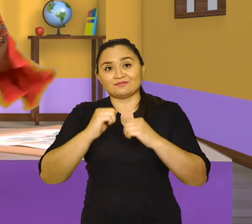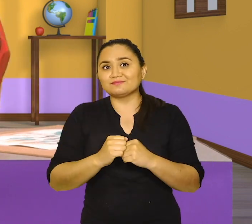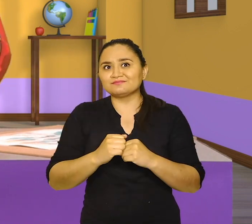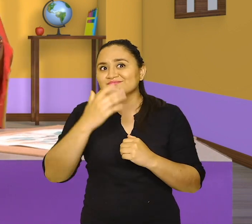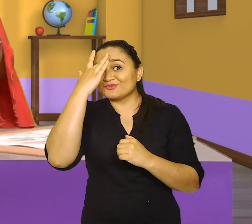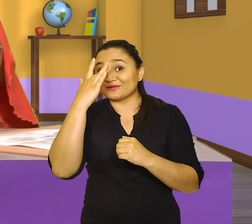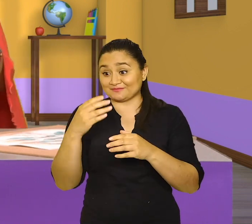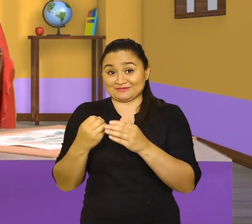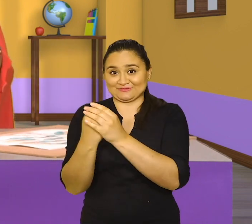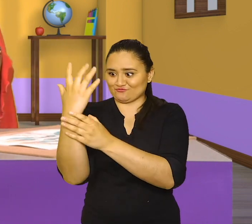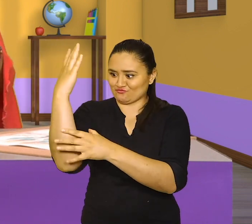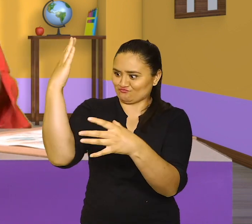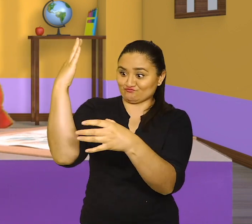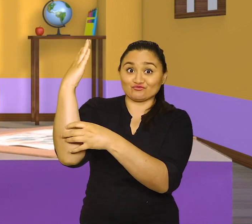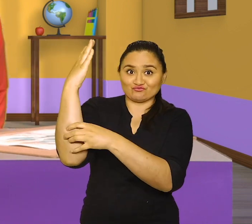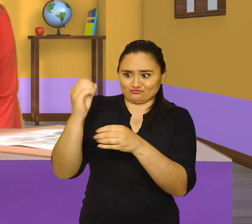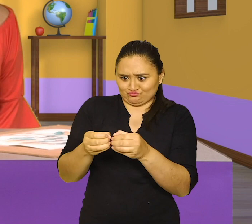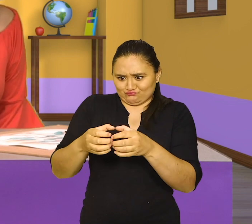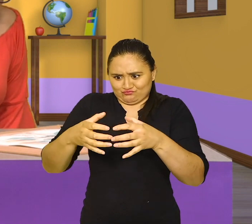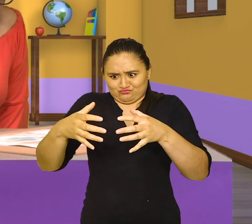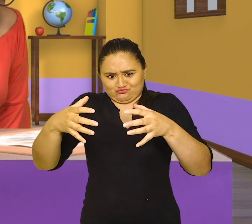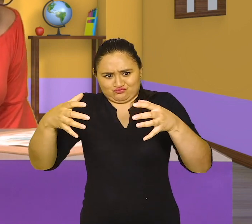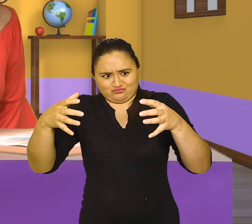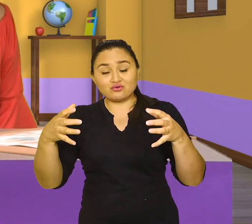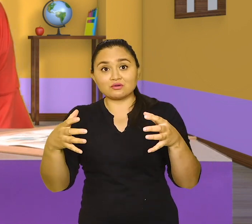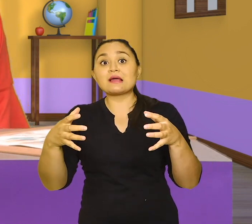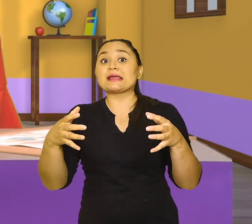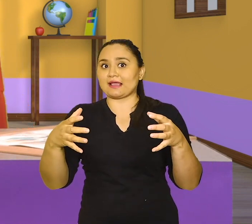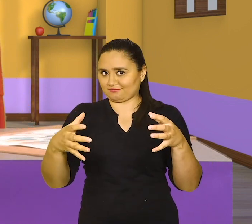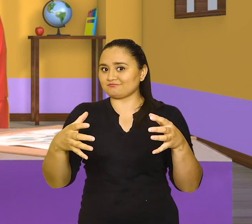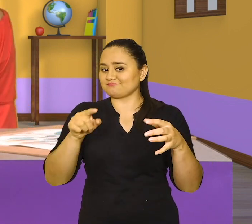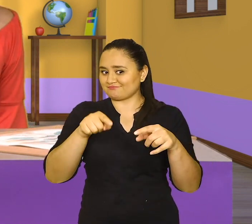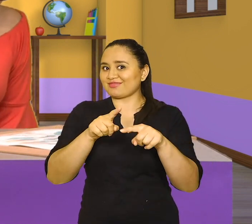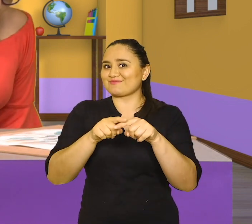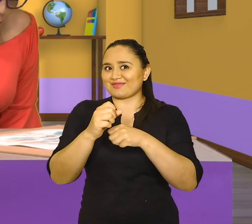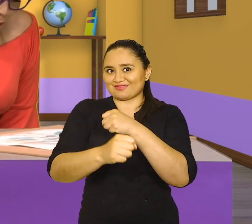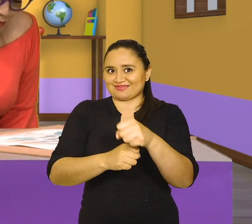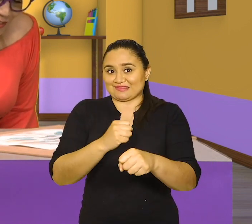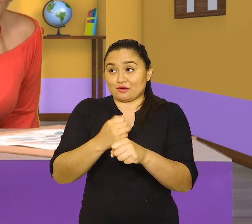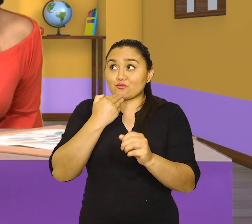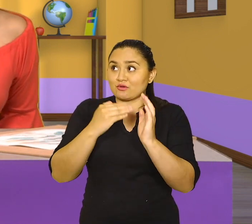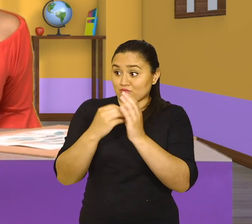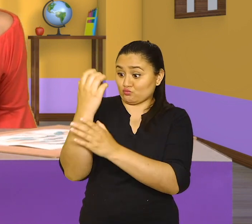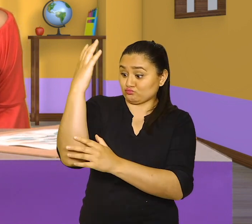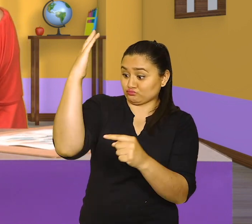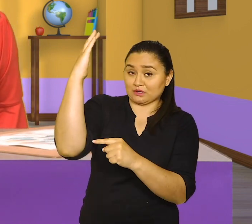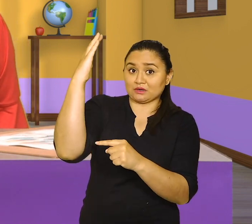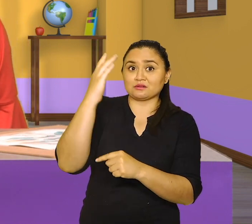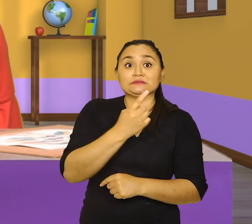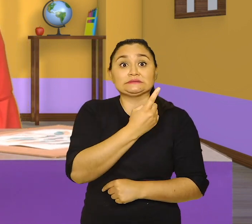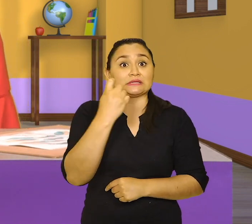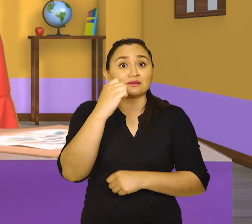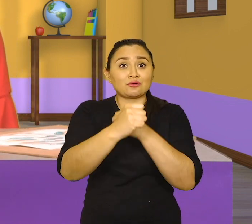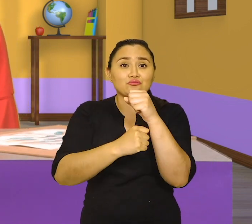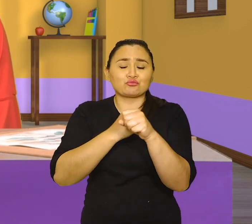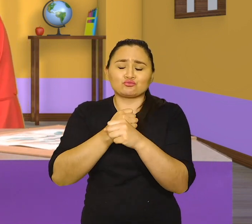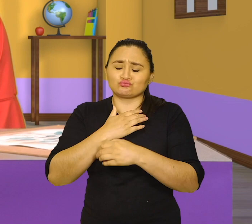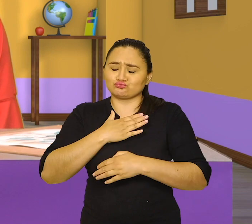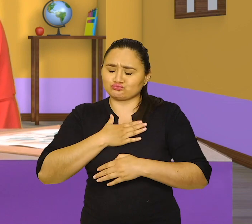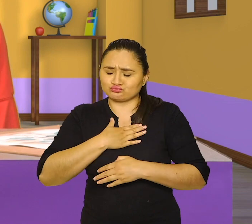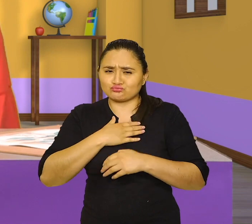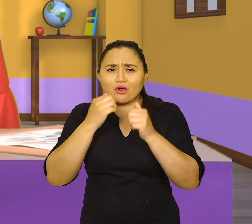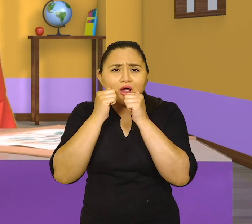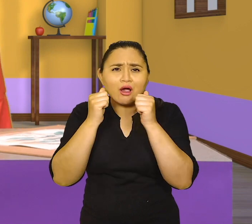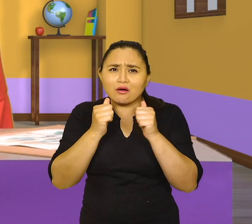árbol por el grosor de su tronco. Este podría tener unos 100 años. ¡Ay, es un